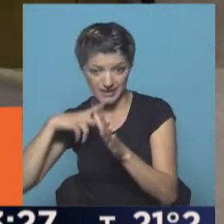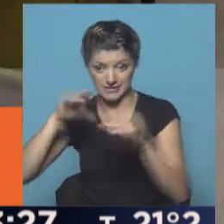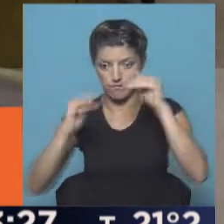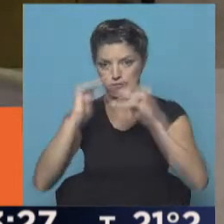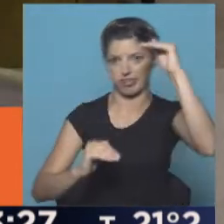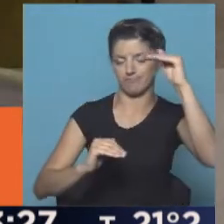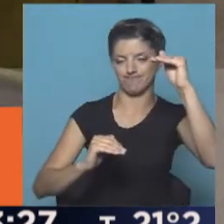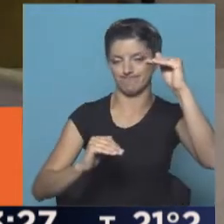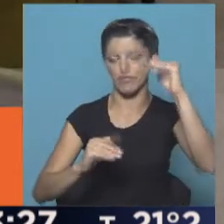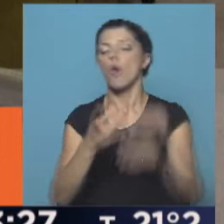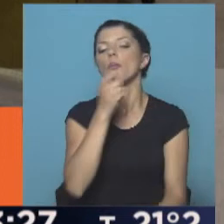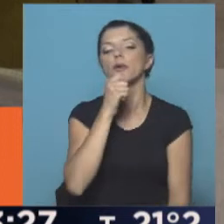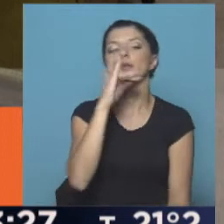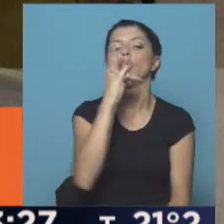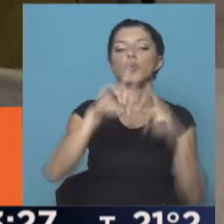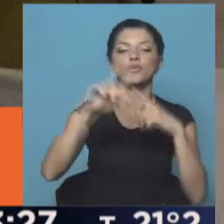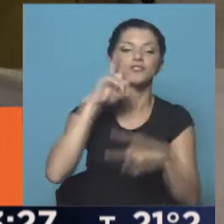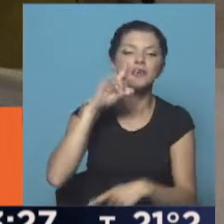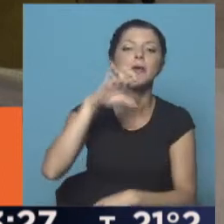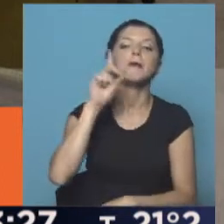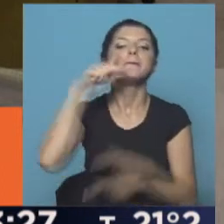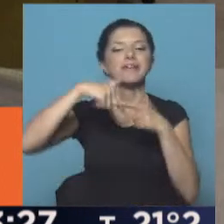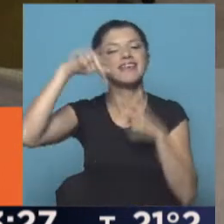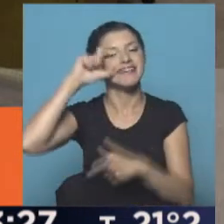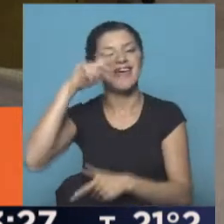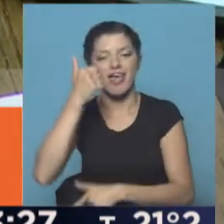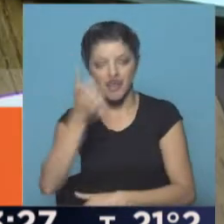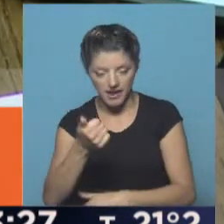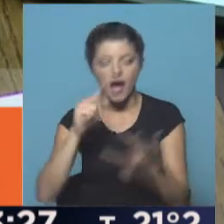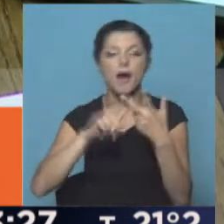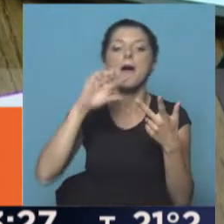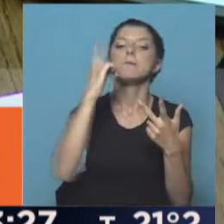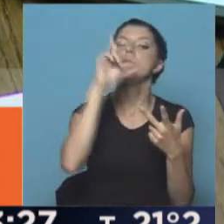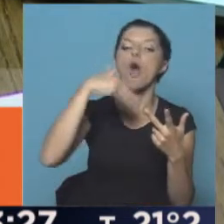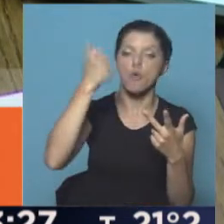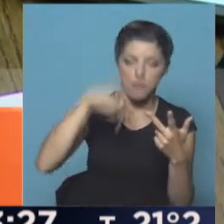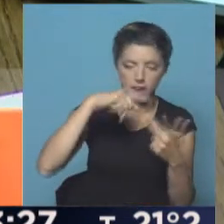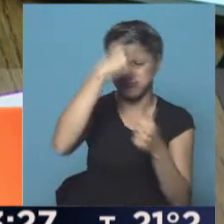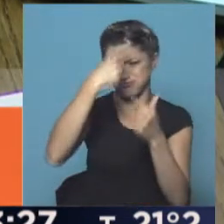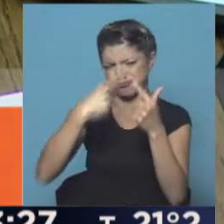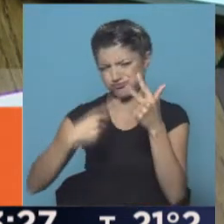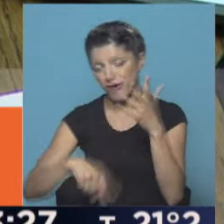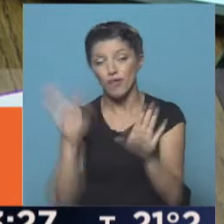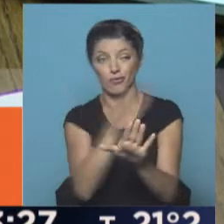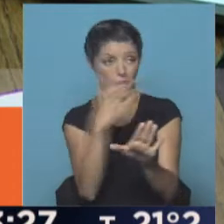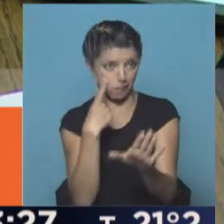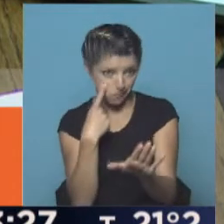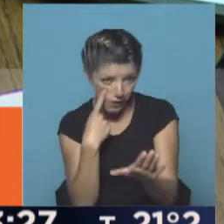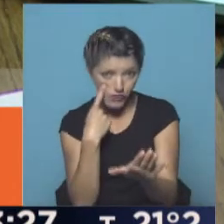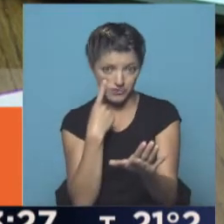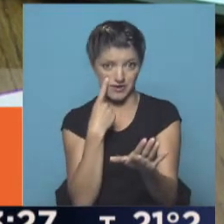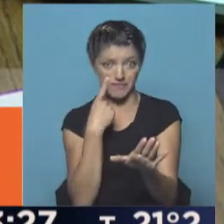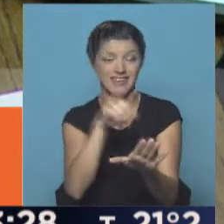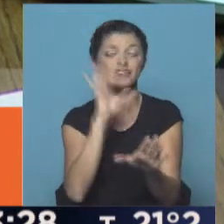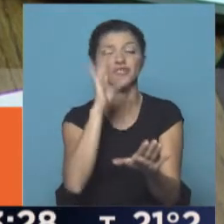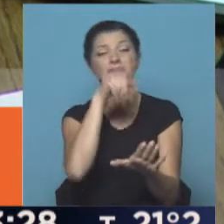Apellidos como el de Luxig, el propio Piñera, Paulman, son los conocidos, los que se sabe, que se